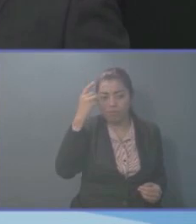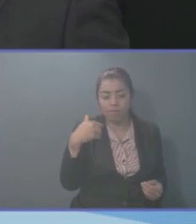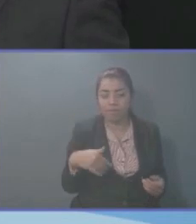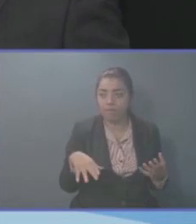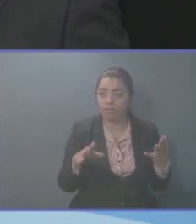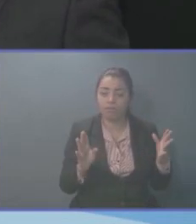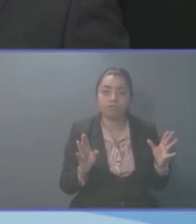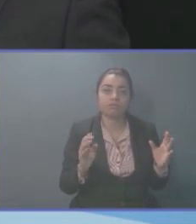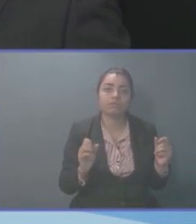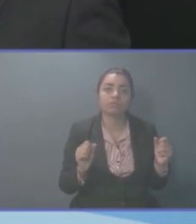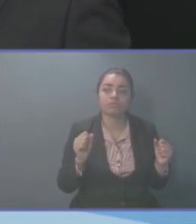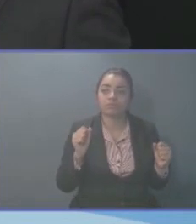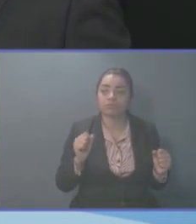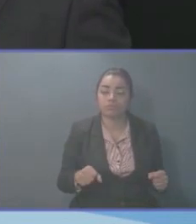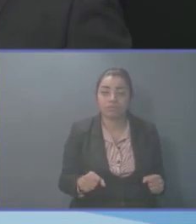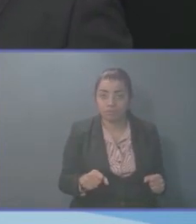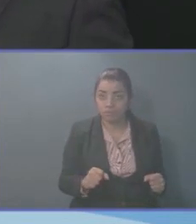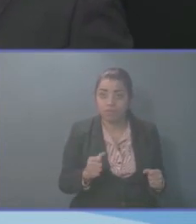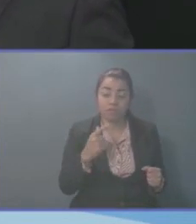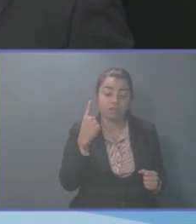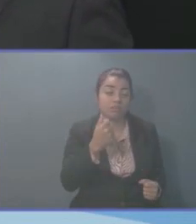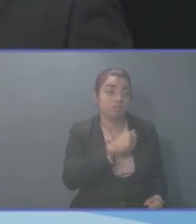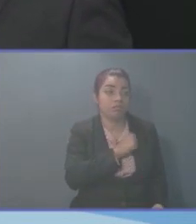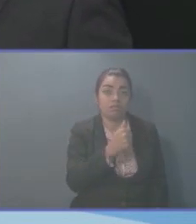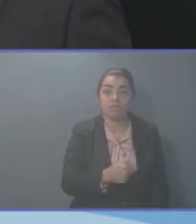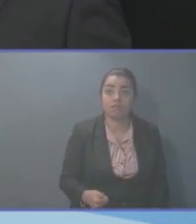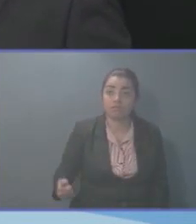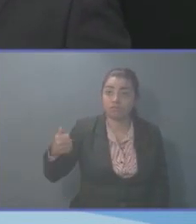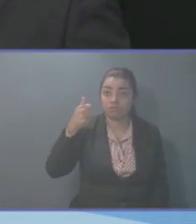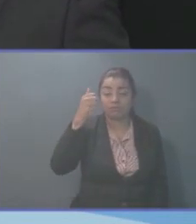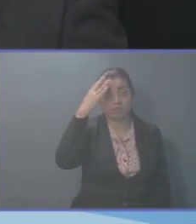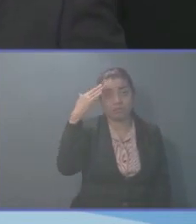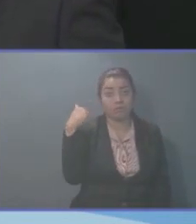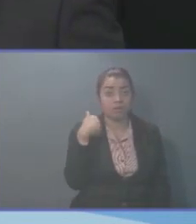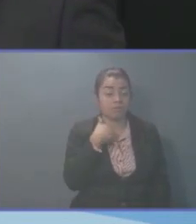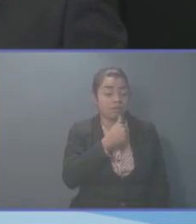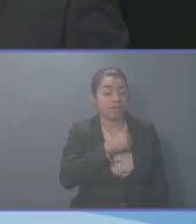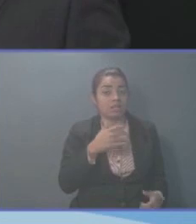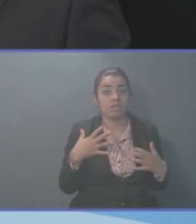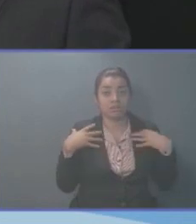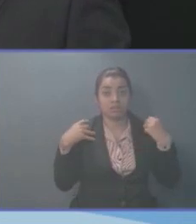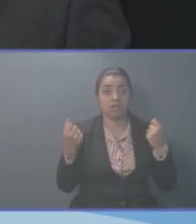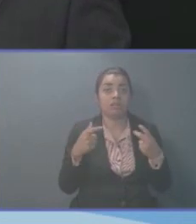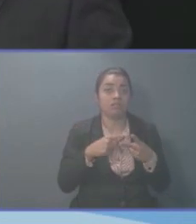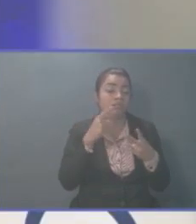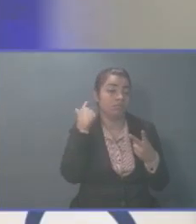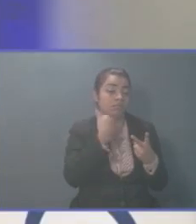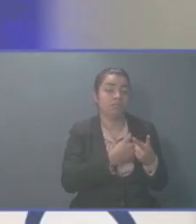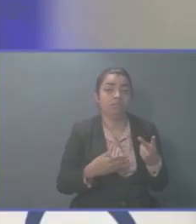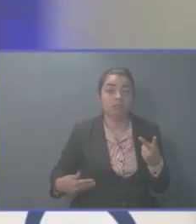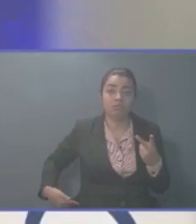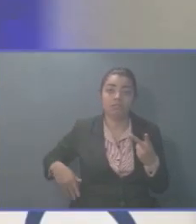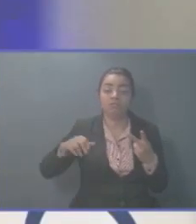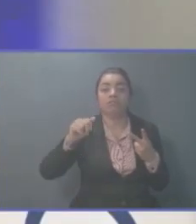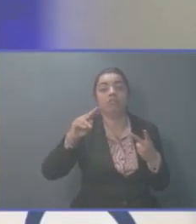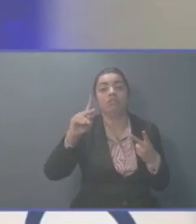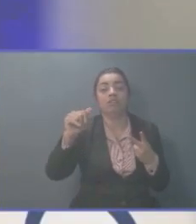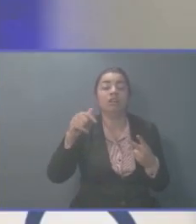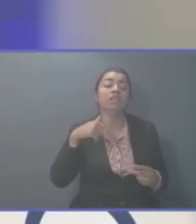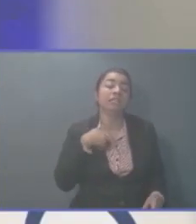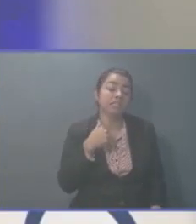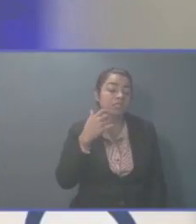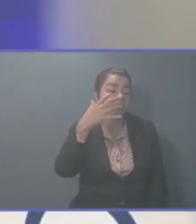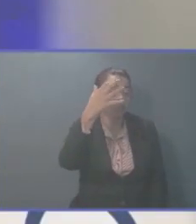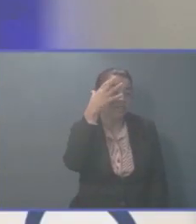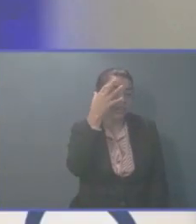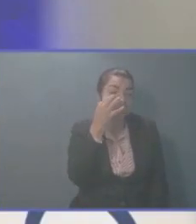la interpelación de los funcionarios, la ministra de Salud y el presidente de ANDA? Bueno, yo creo, y lo decíamos, como